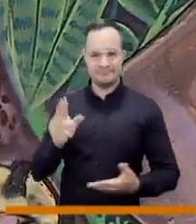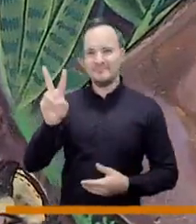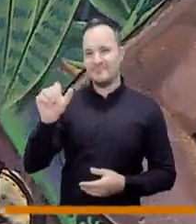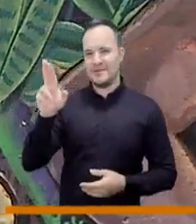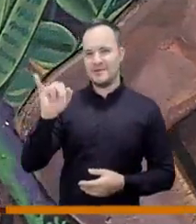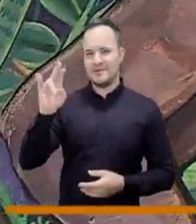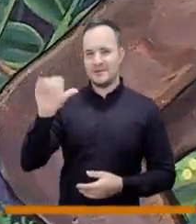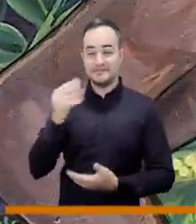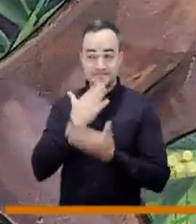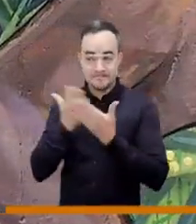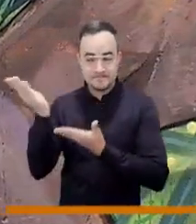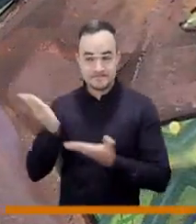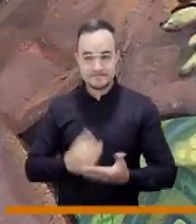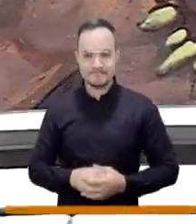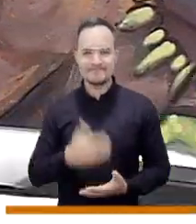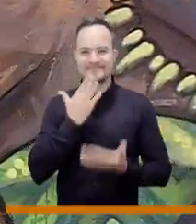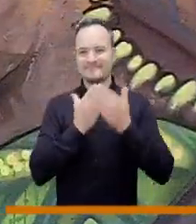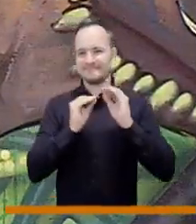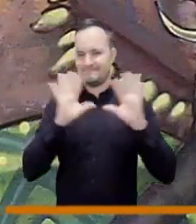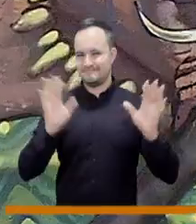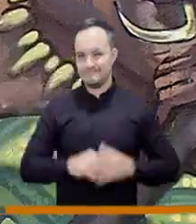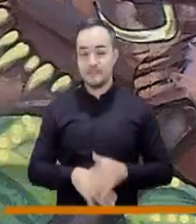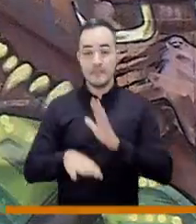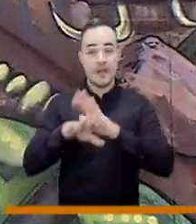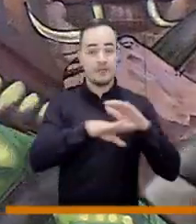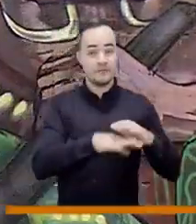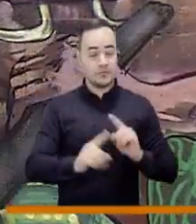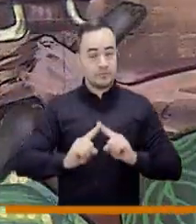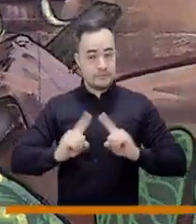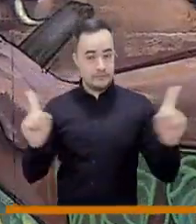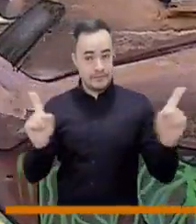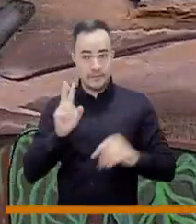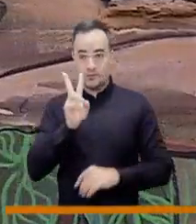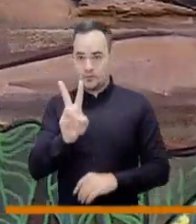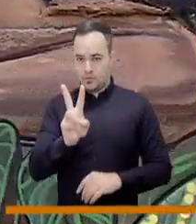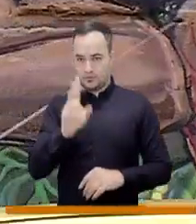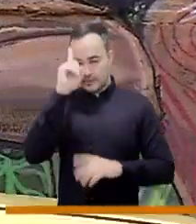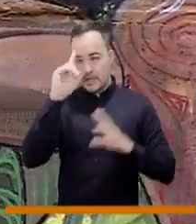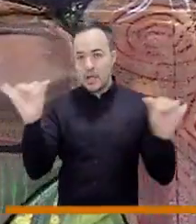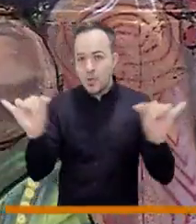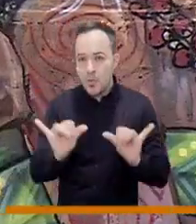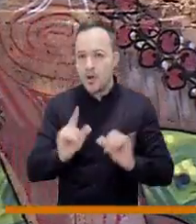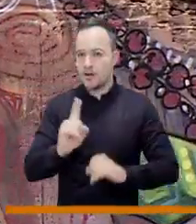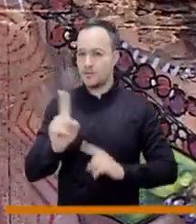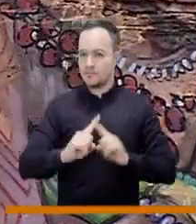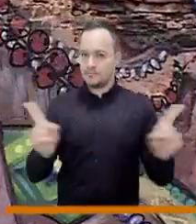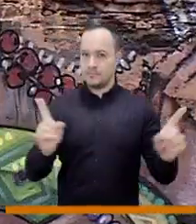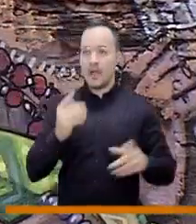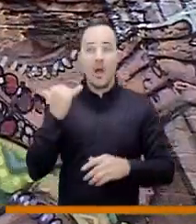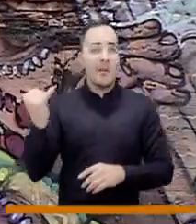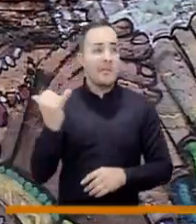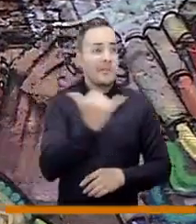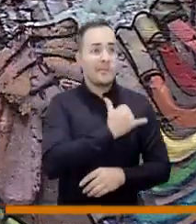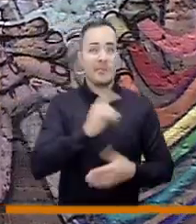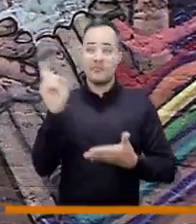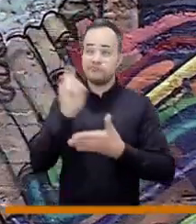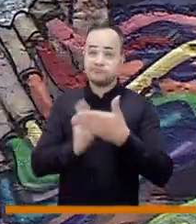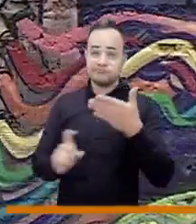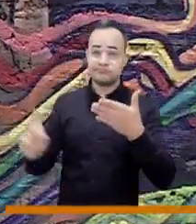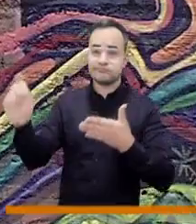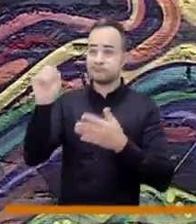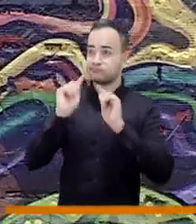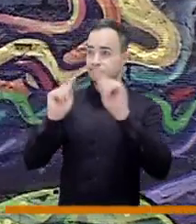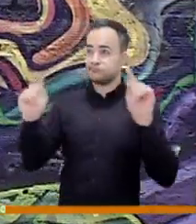días. Pues primero hay que hacer la diferenciación. No todo lo que aparece en la ciudad, las expresiones gráficas, se